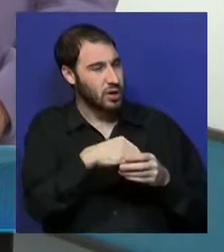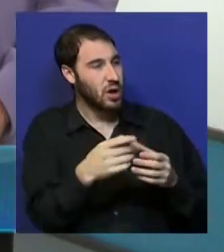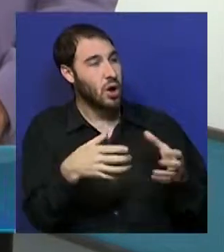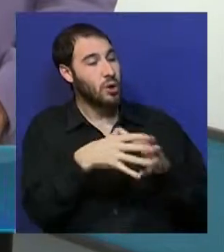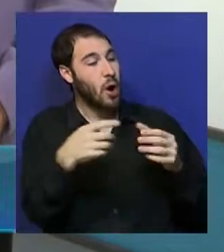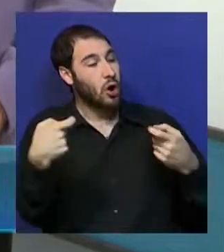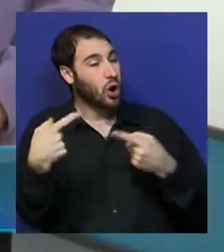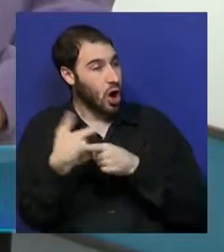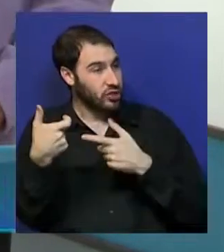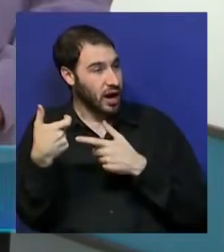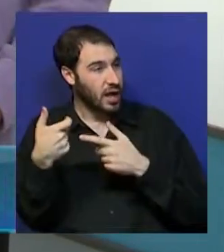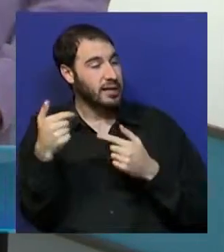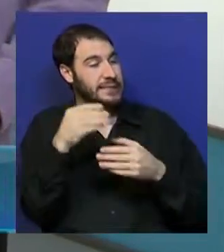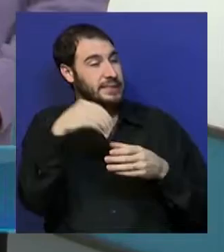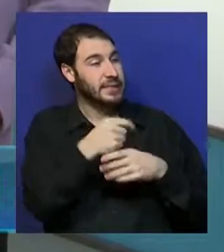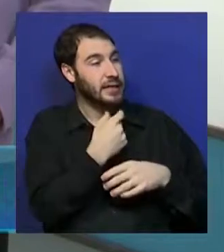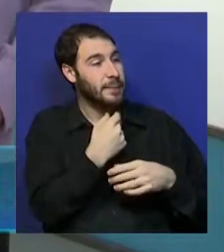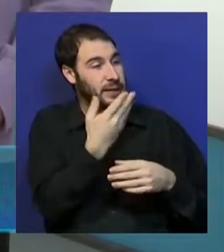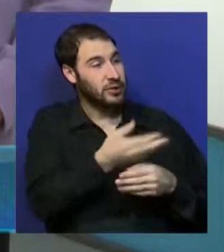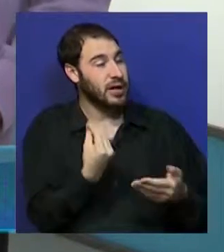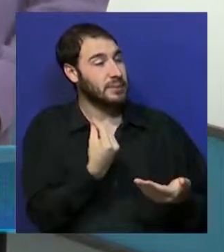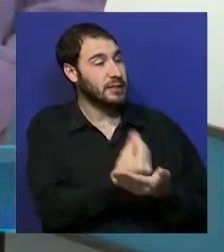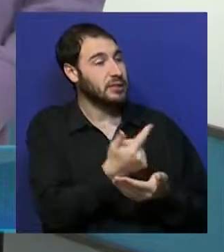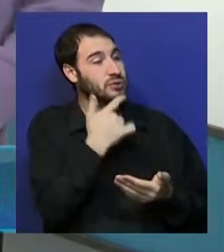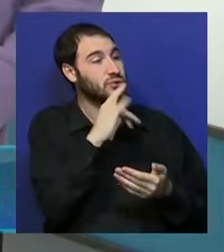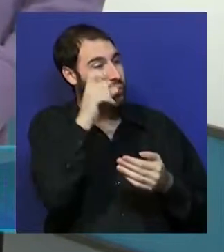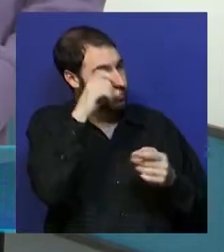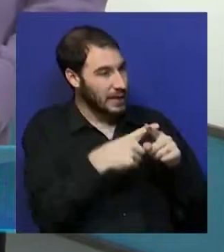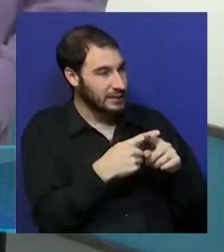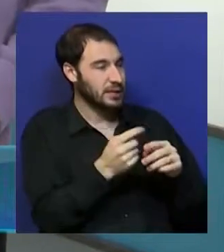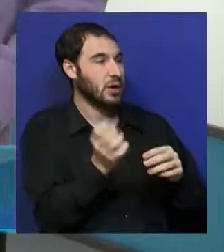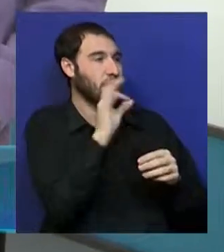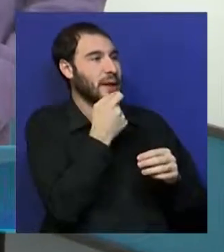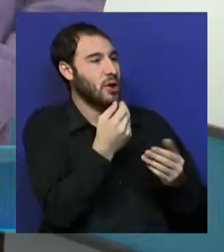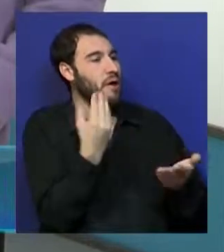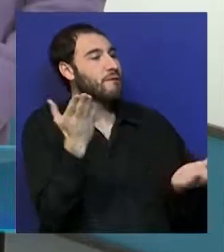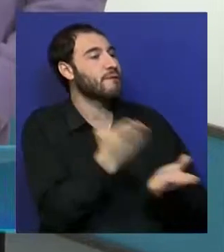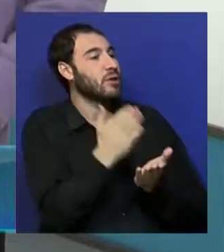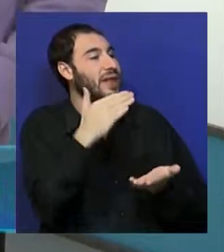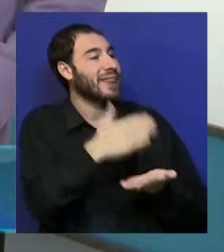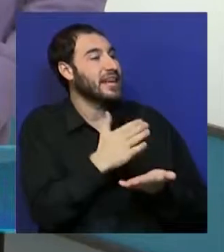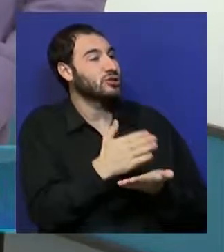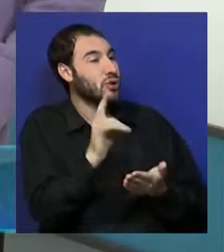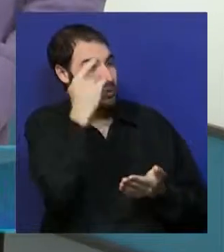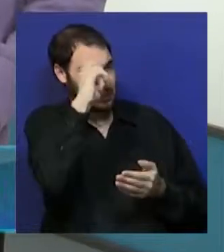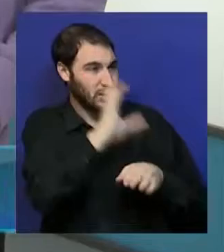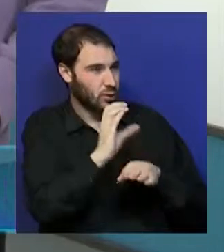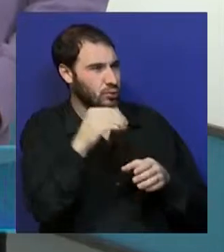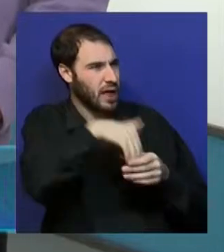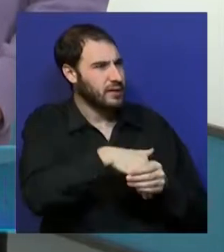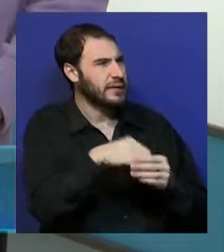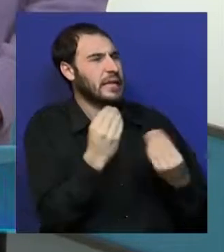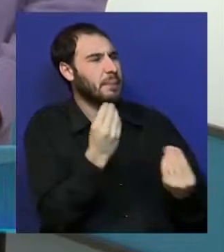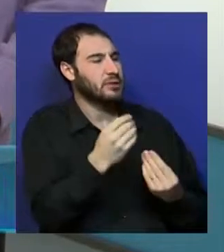bloque opositor quisieron incluir algunos referentes, tanto de SUMEX como referentes de la Facultad de Derecho de la Universidad Nacional de Cuyo. ¿Qué pasó